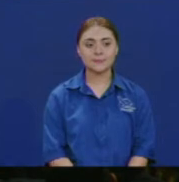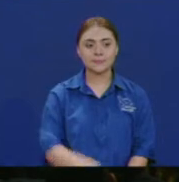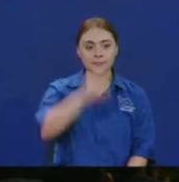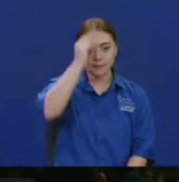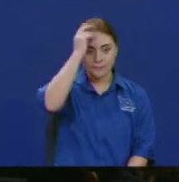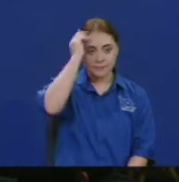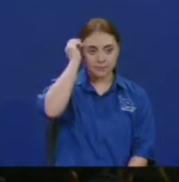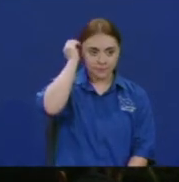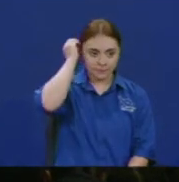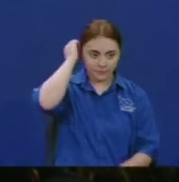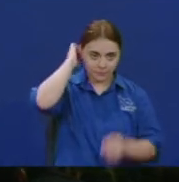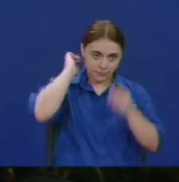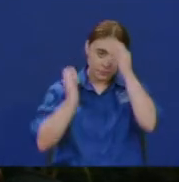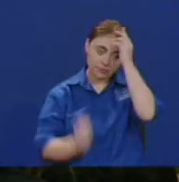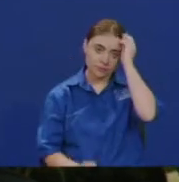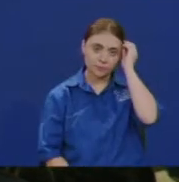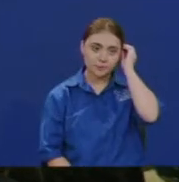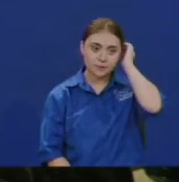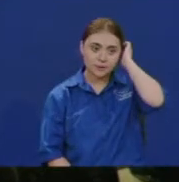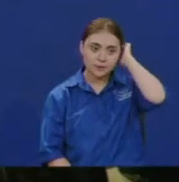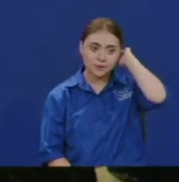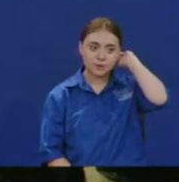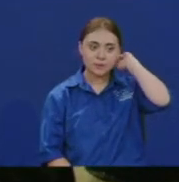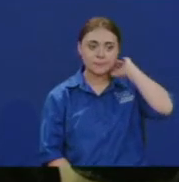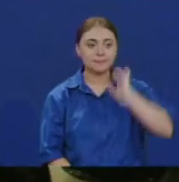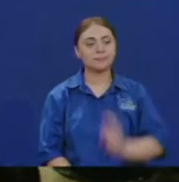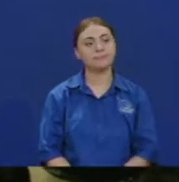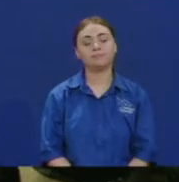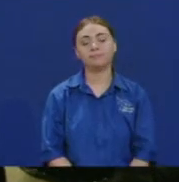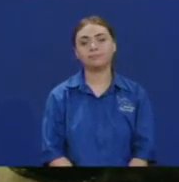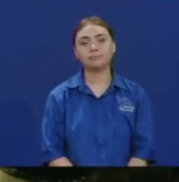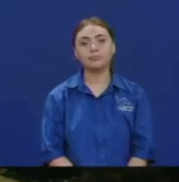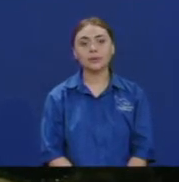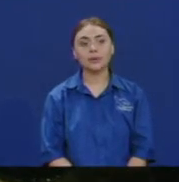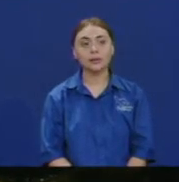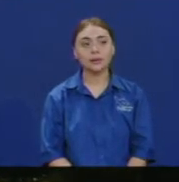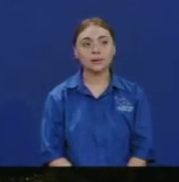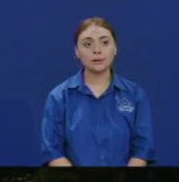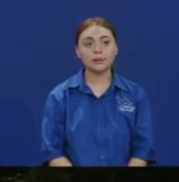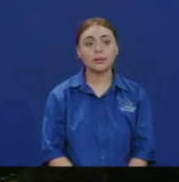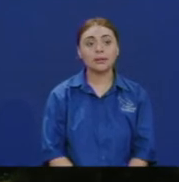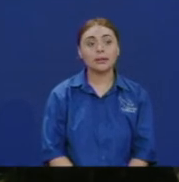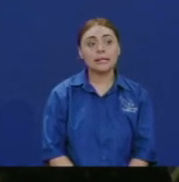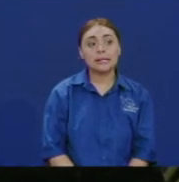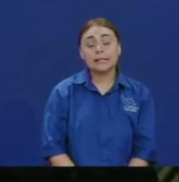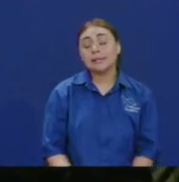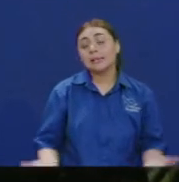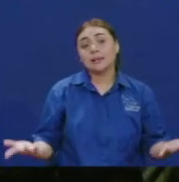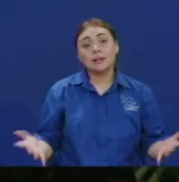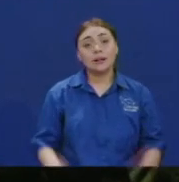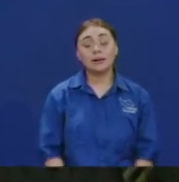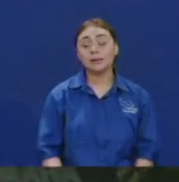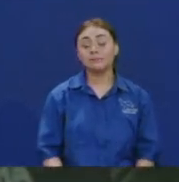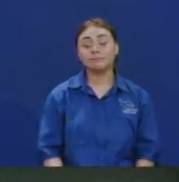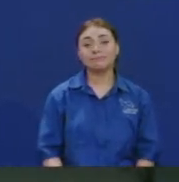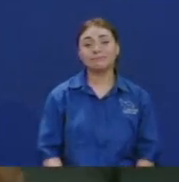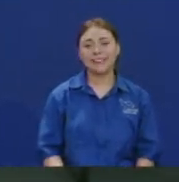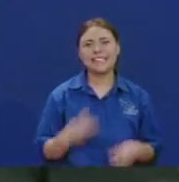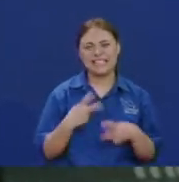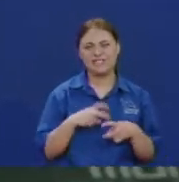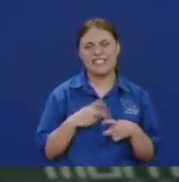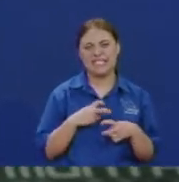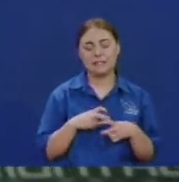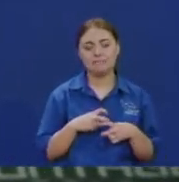Nos teníamos que medir a cada ratito. Ahora con ese nuevo que hay, dicen que ni las mediciones sirven más, pero